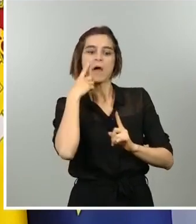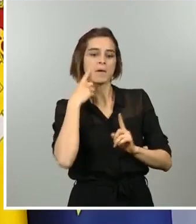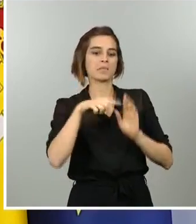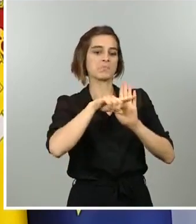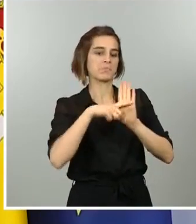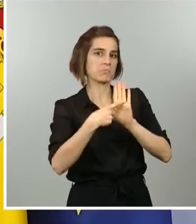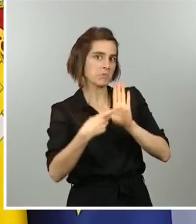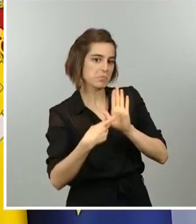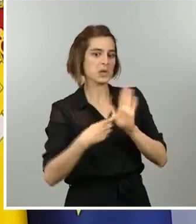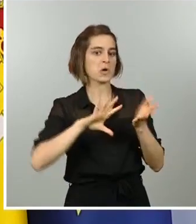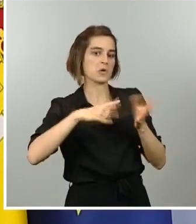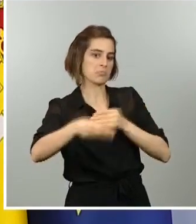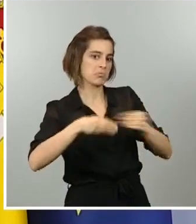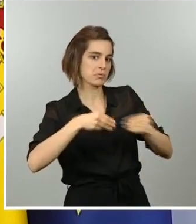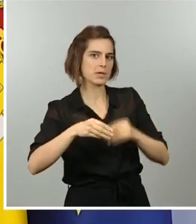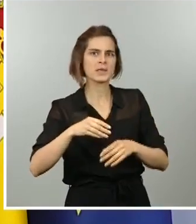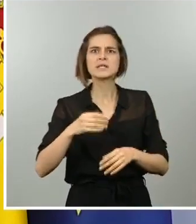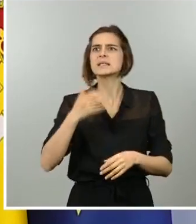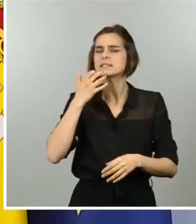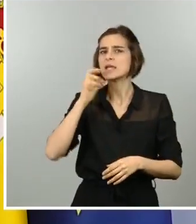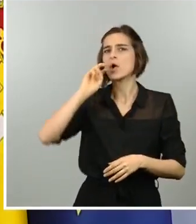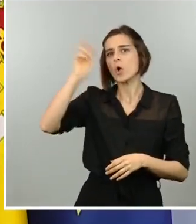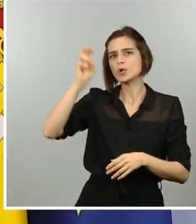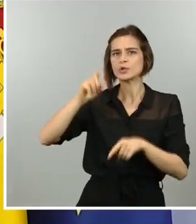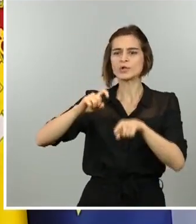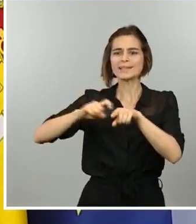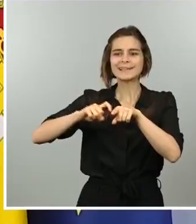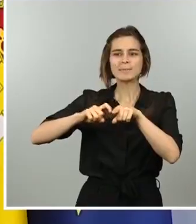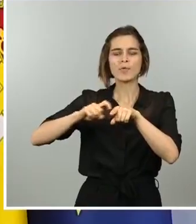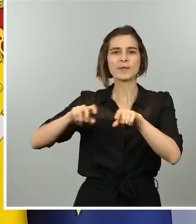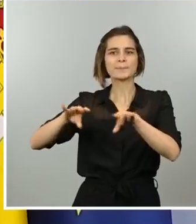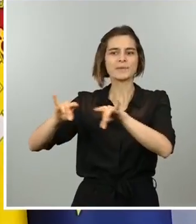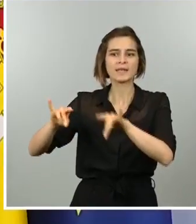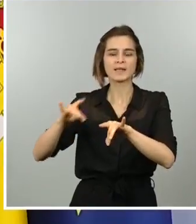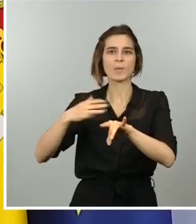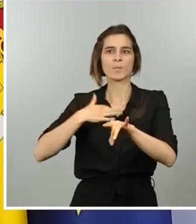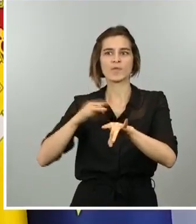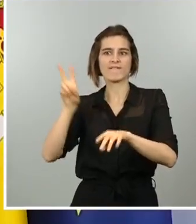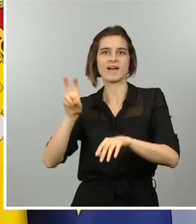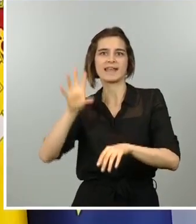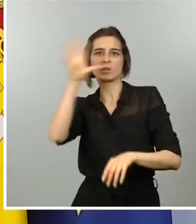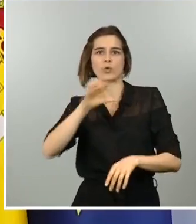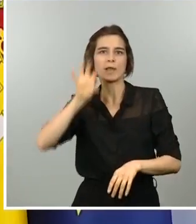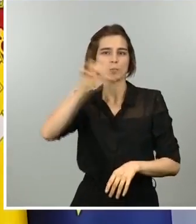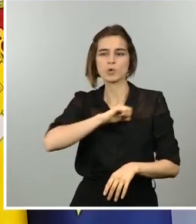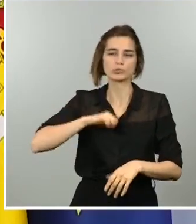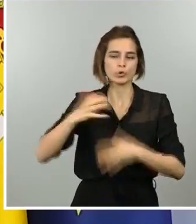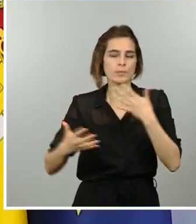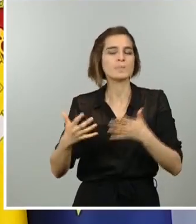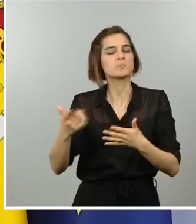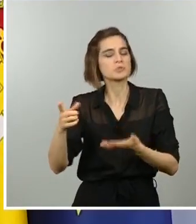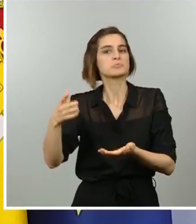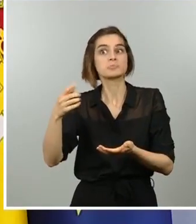puedan ajustarse mejor, siempre y cuando cumplan con los criterios fijados en el plan de transición, pues vamos a considerarlas y vamos a